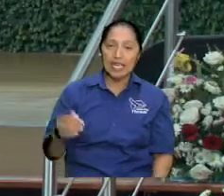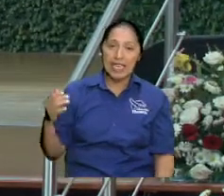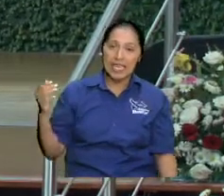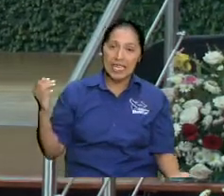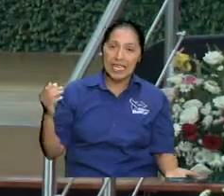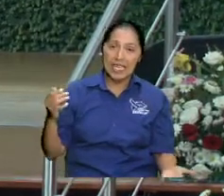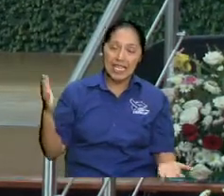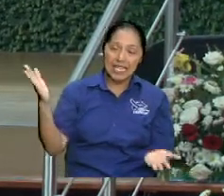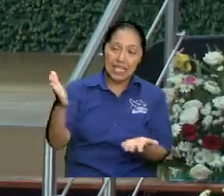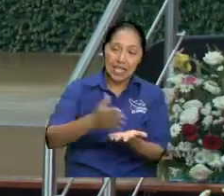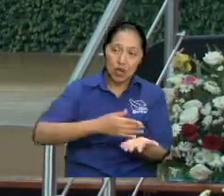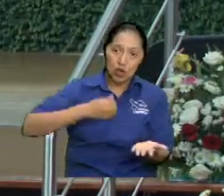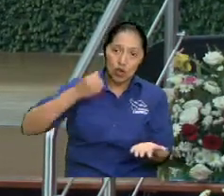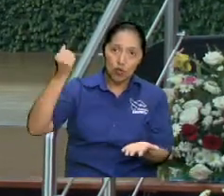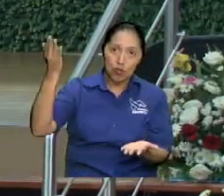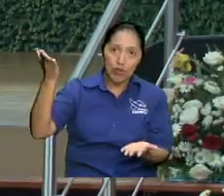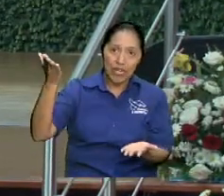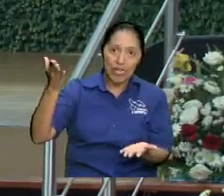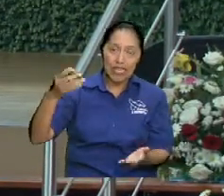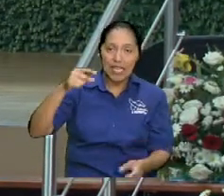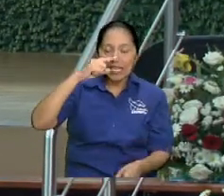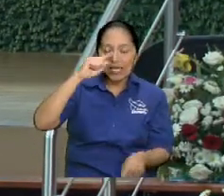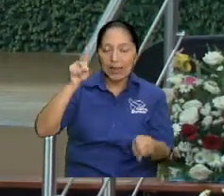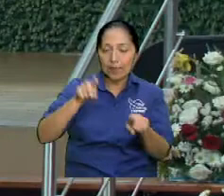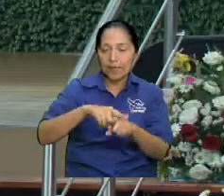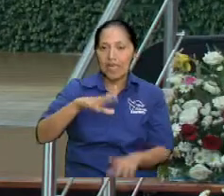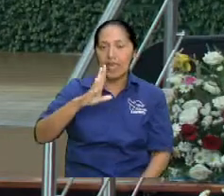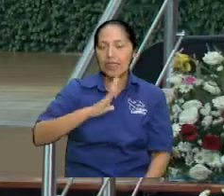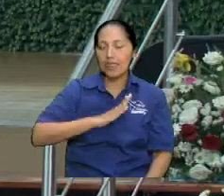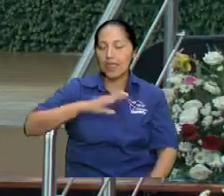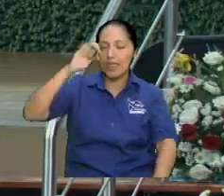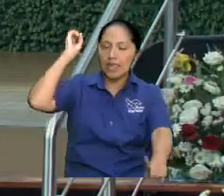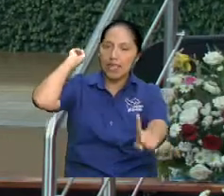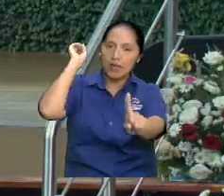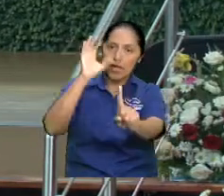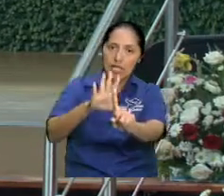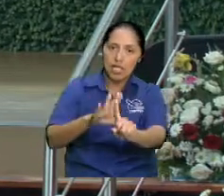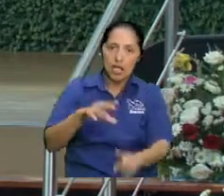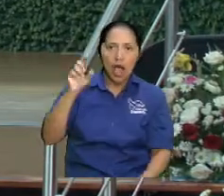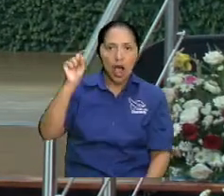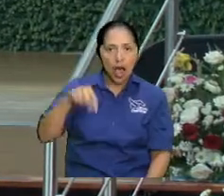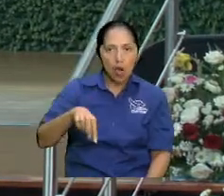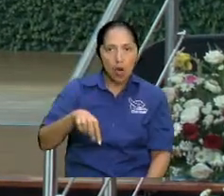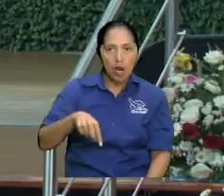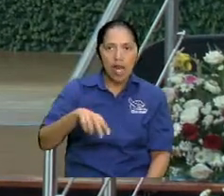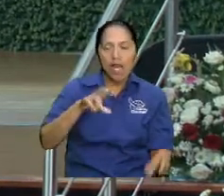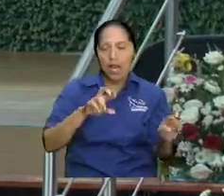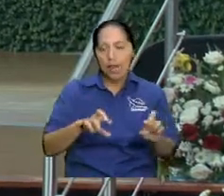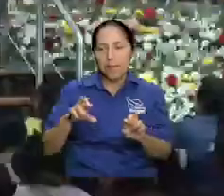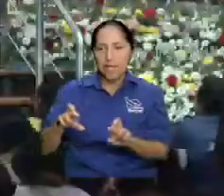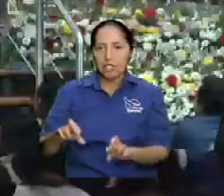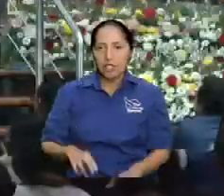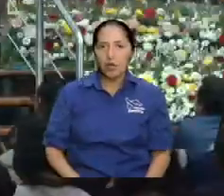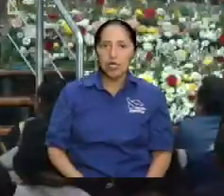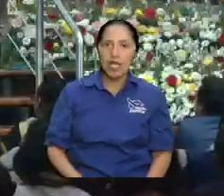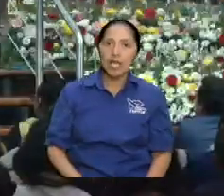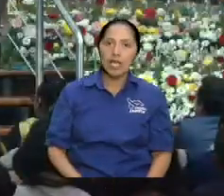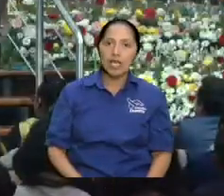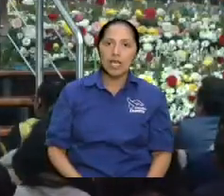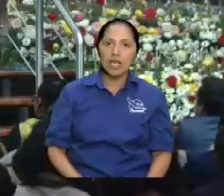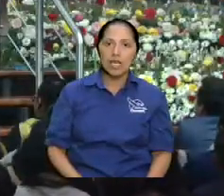El que siempre está, a ver, una limusina por el amor de Dios. ¿No?